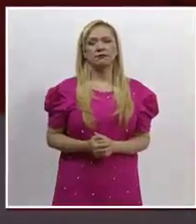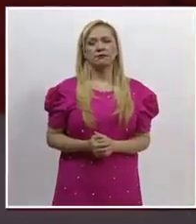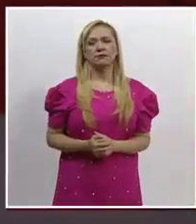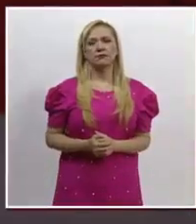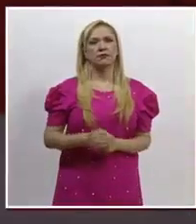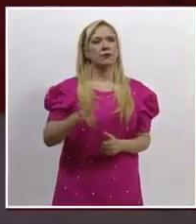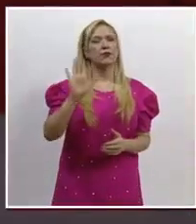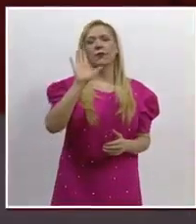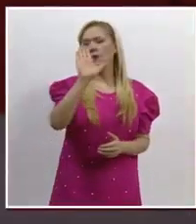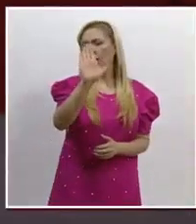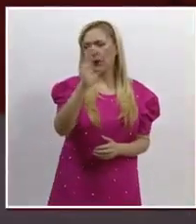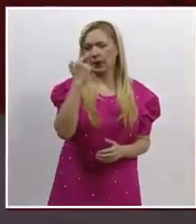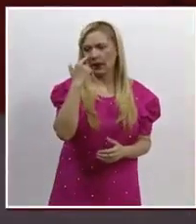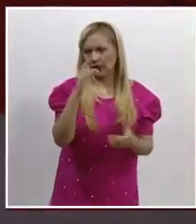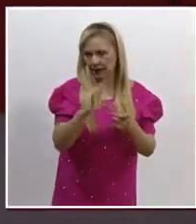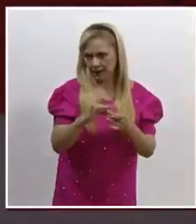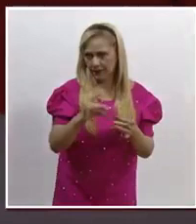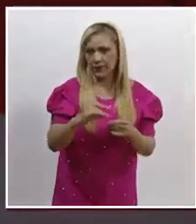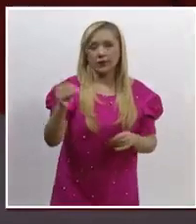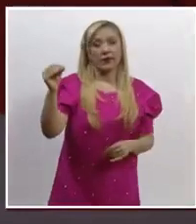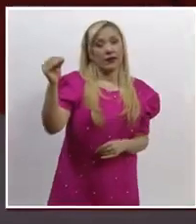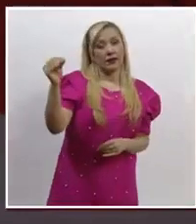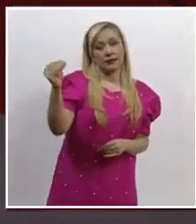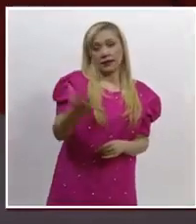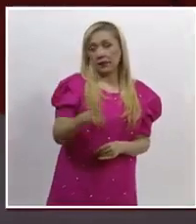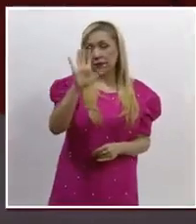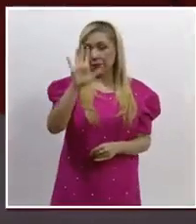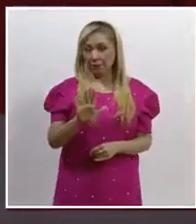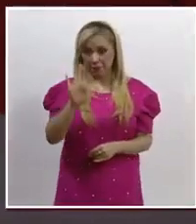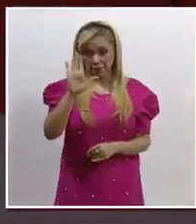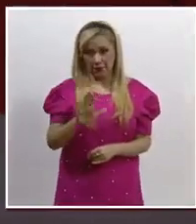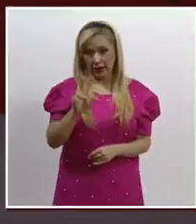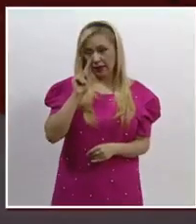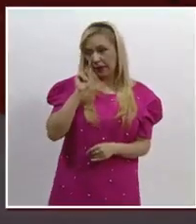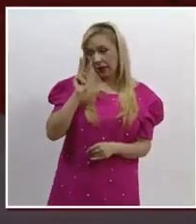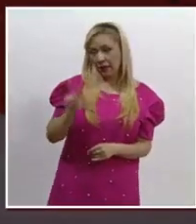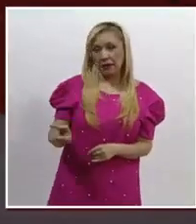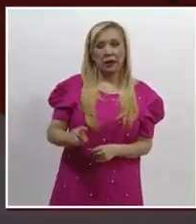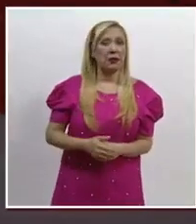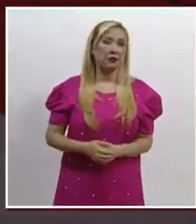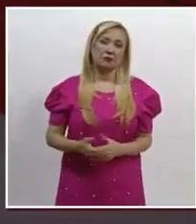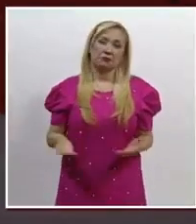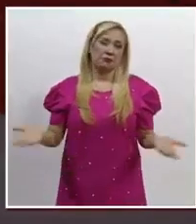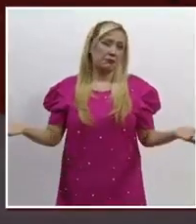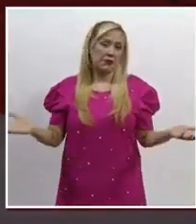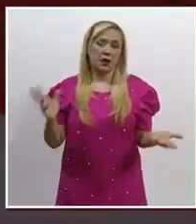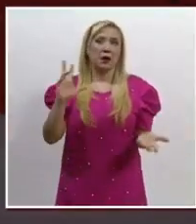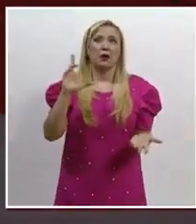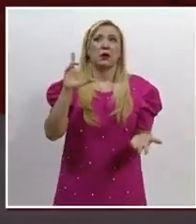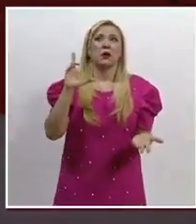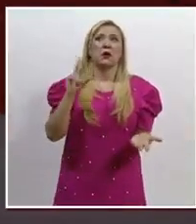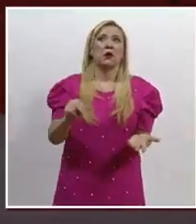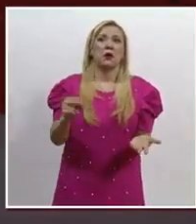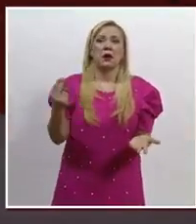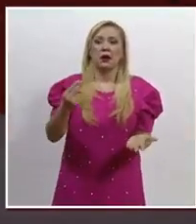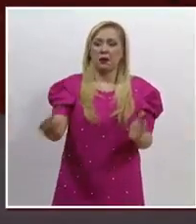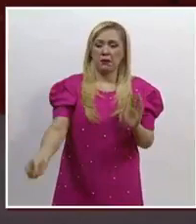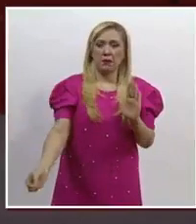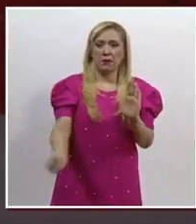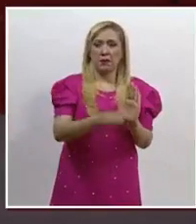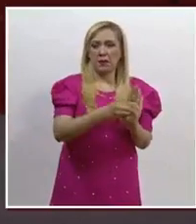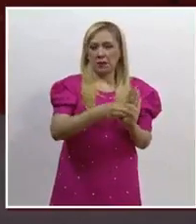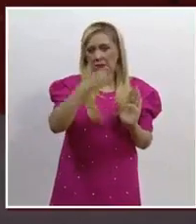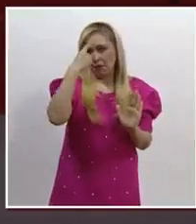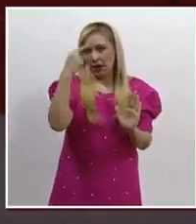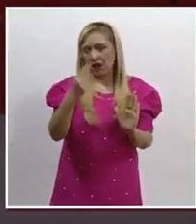Es decir, aun cuando en apariencia no son partes formales, el